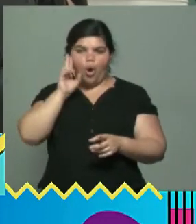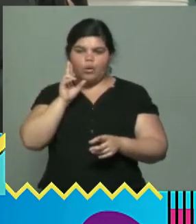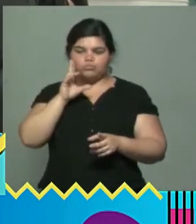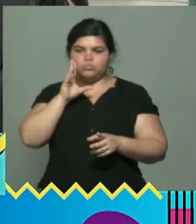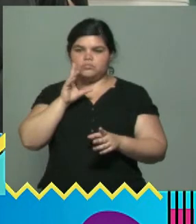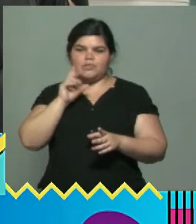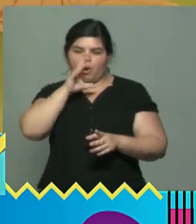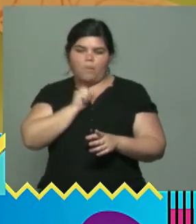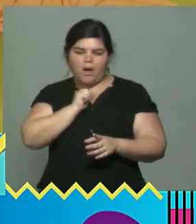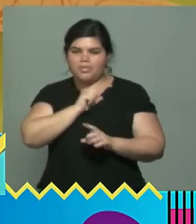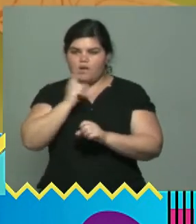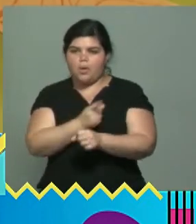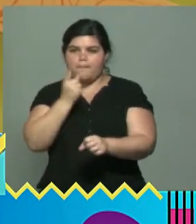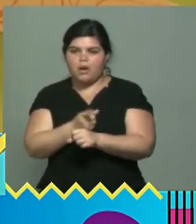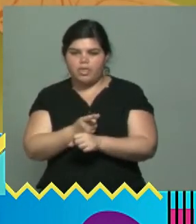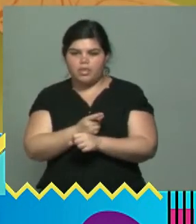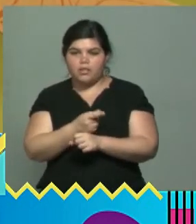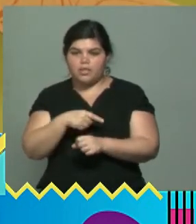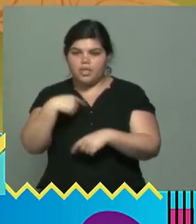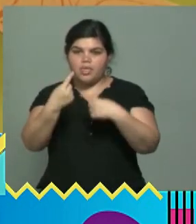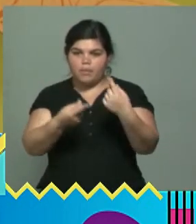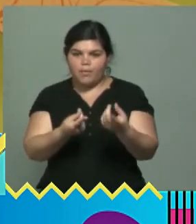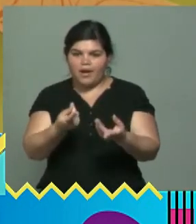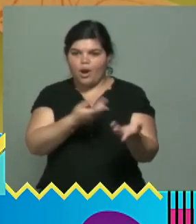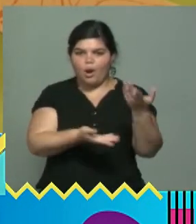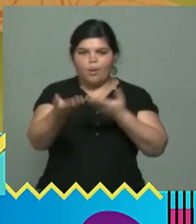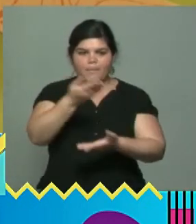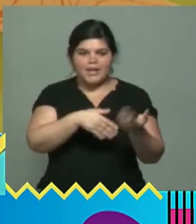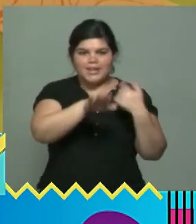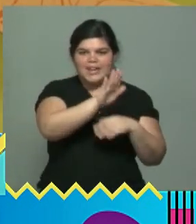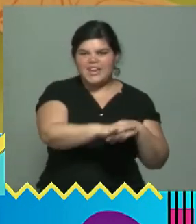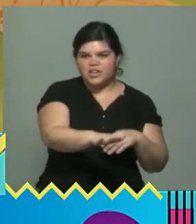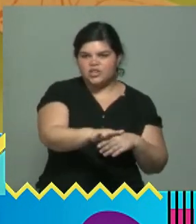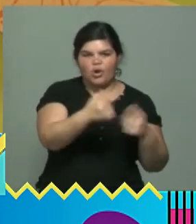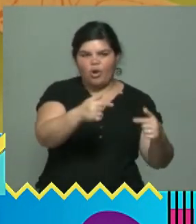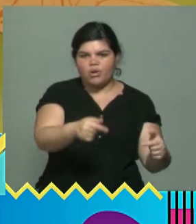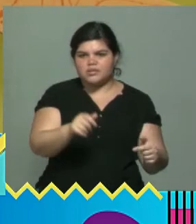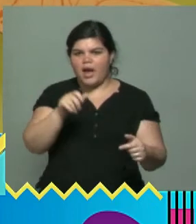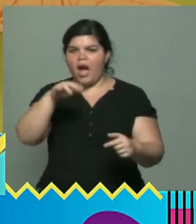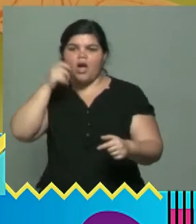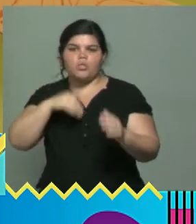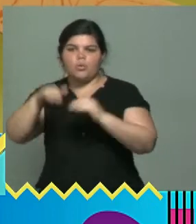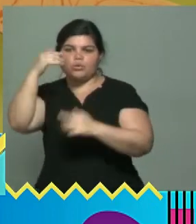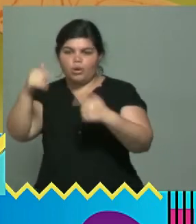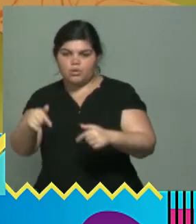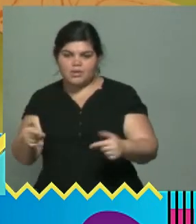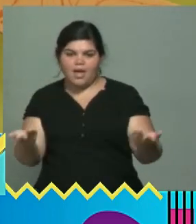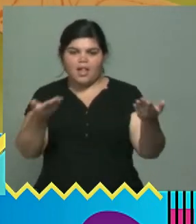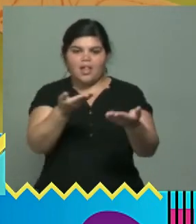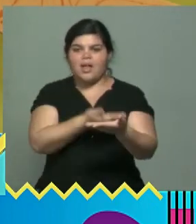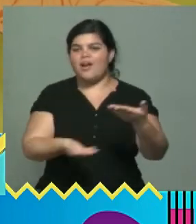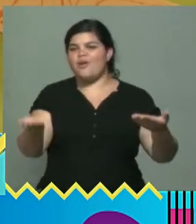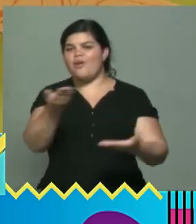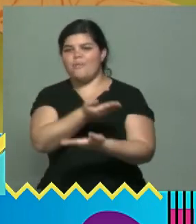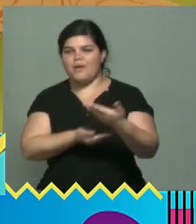entre adultos y niños eso que ha construido cada uno. Es muy importante, nosotros ya te digo, tenemos alrededor de 7.000 niños del